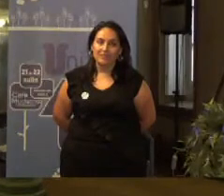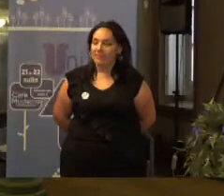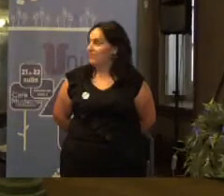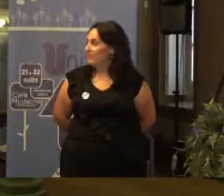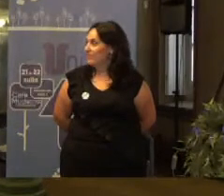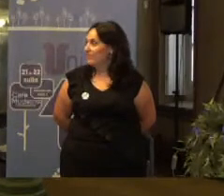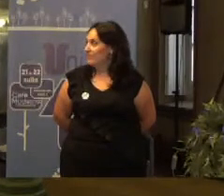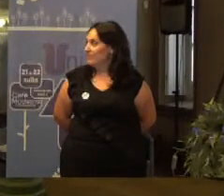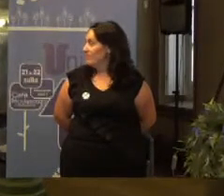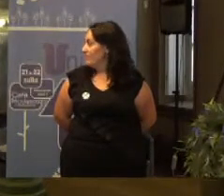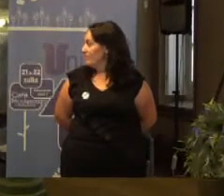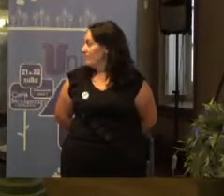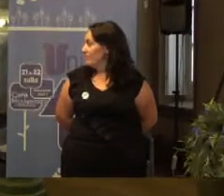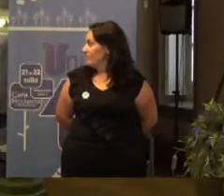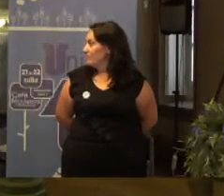Hola.